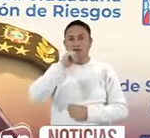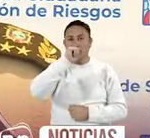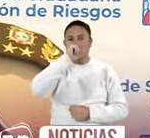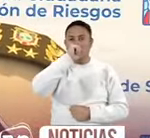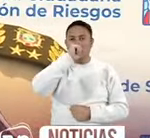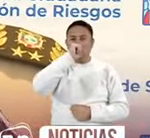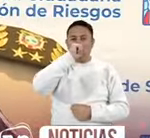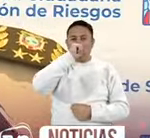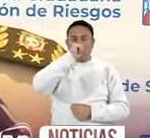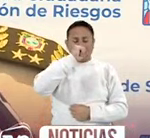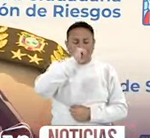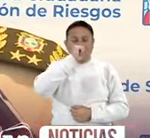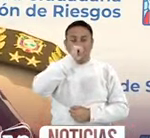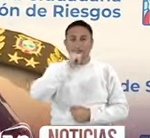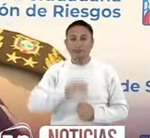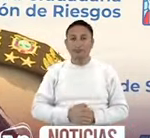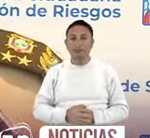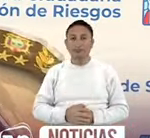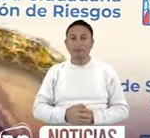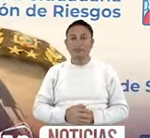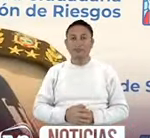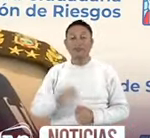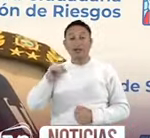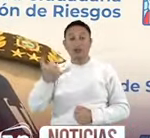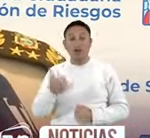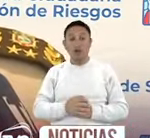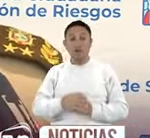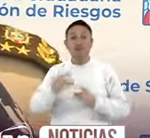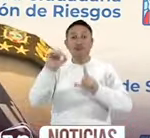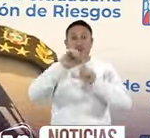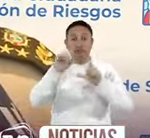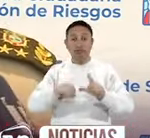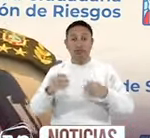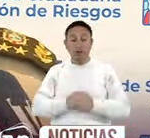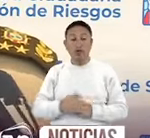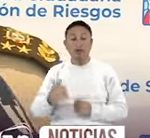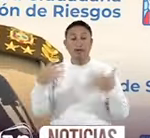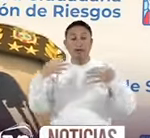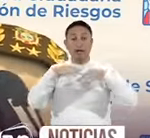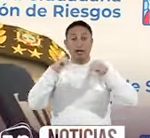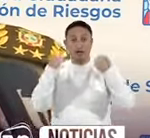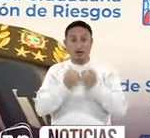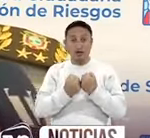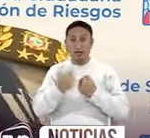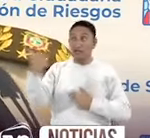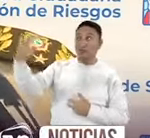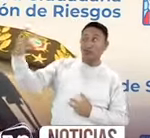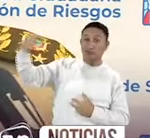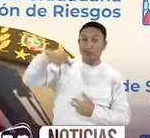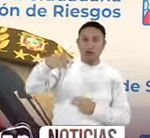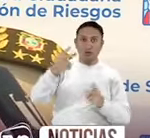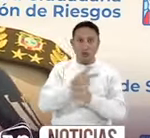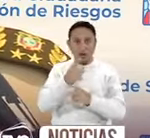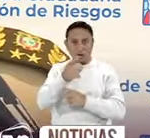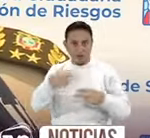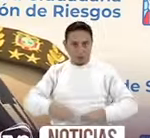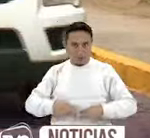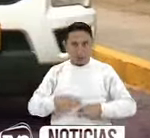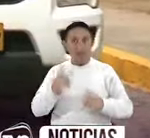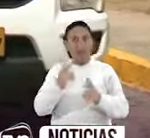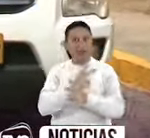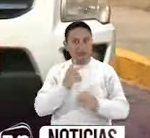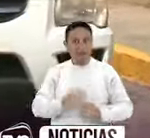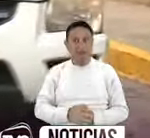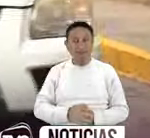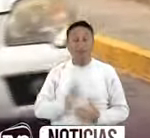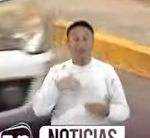extorsión virtual, no exponer tu vida privada en los... justamente en las redes sociales. Hasta la fecha, en la